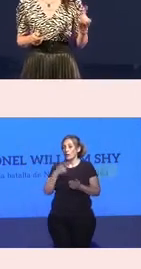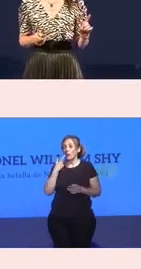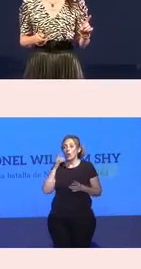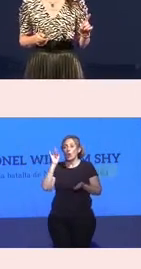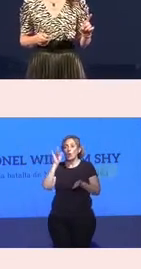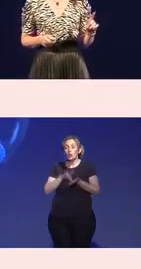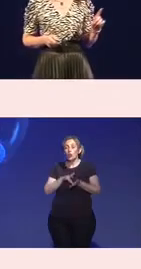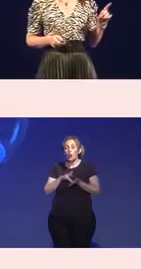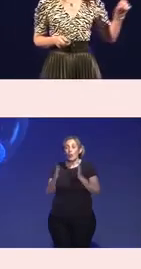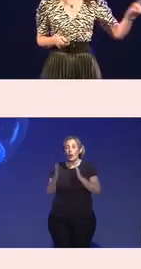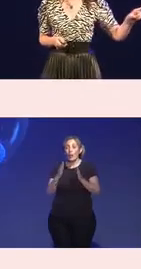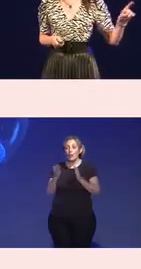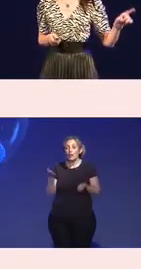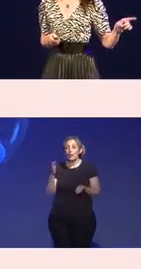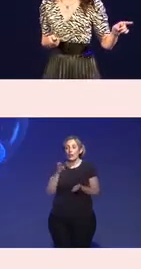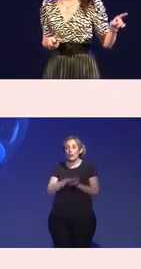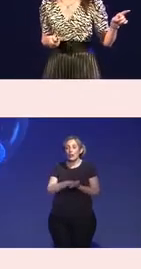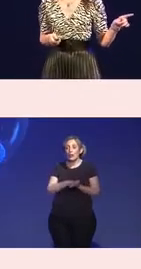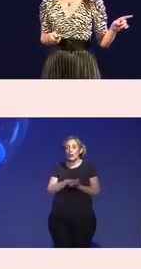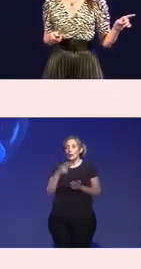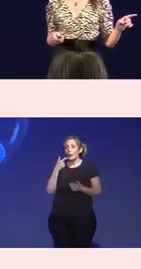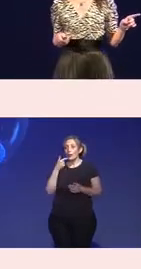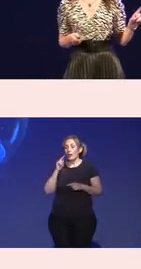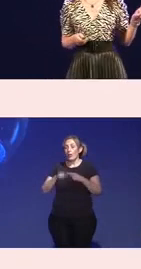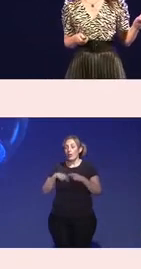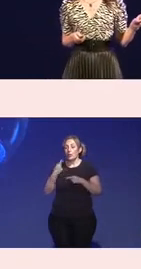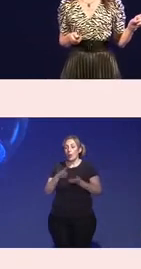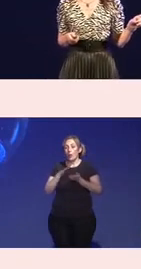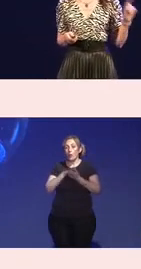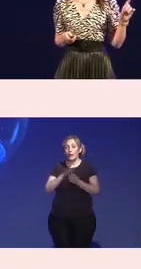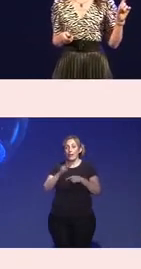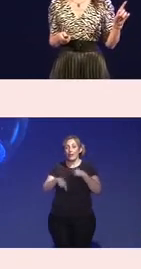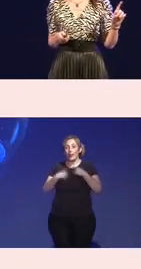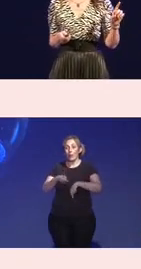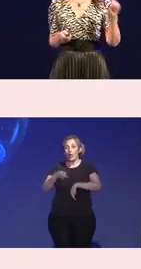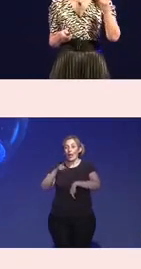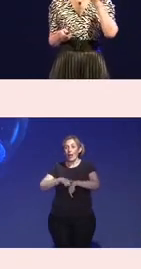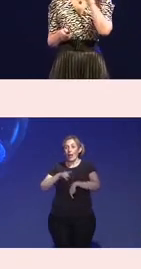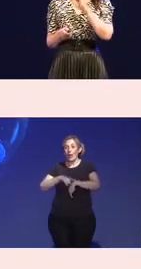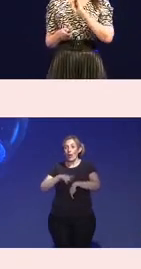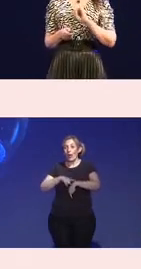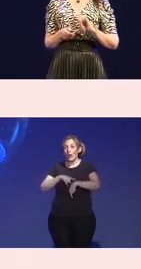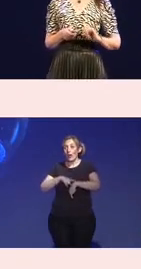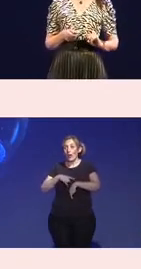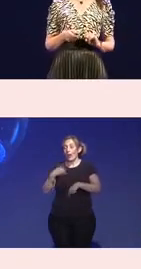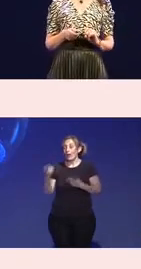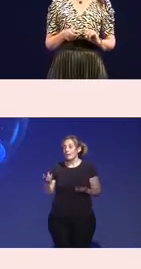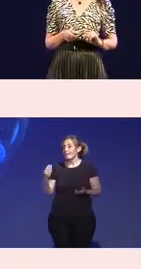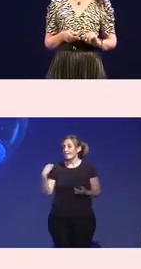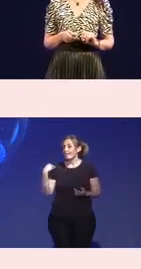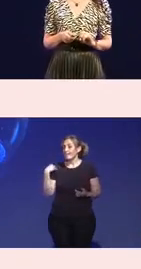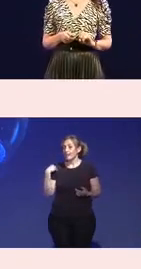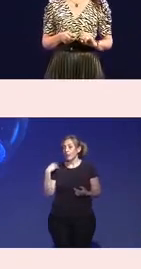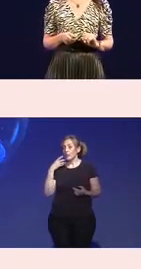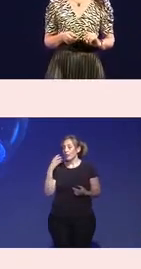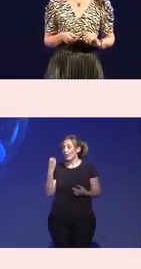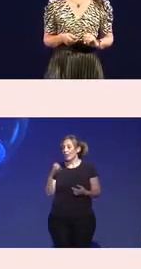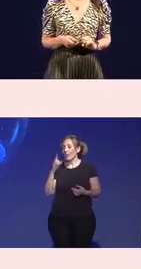momento de la muerte lo que se denomina intervalo postmortem sigue siendo una de las grandes preguntas sin responder para la